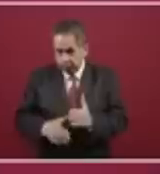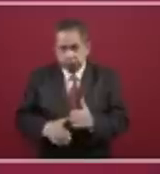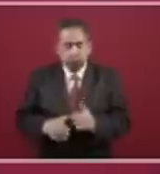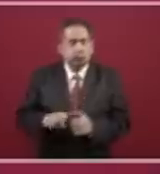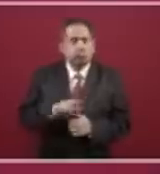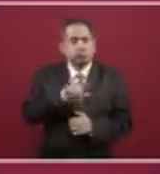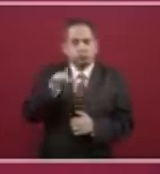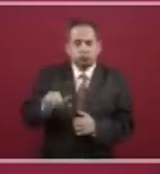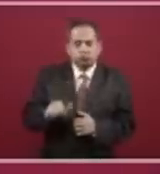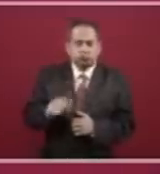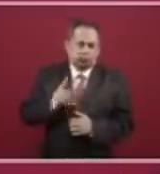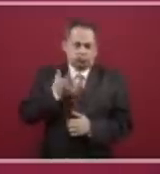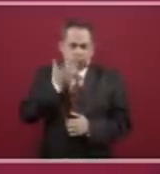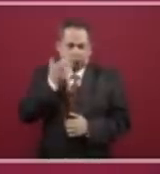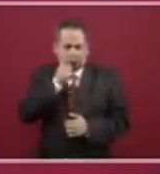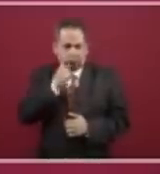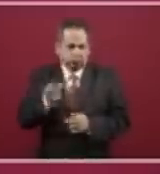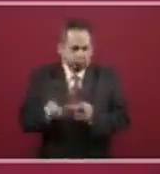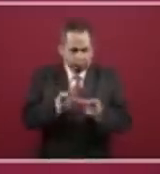habitual